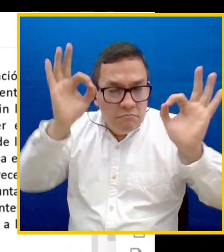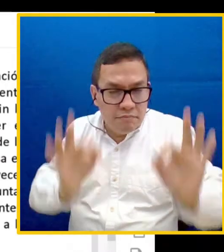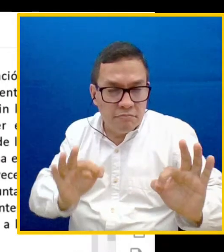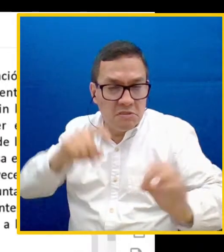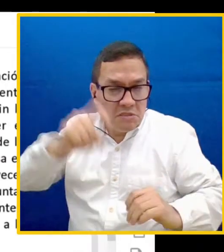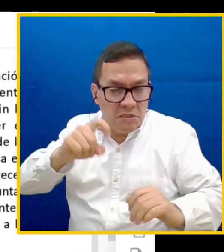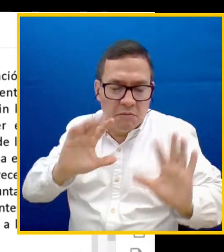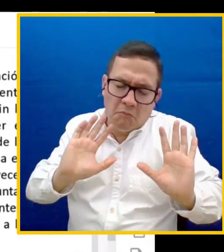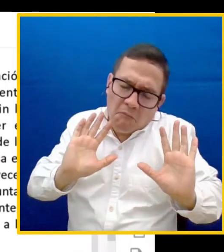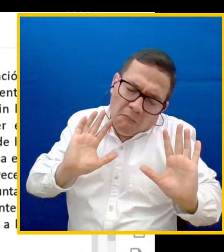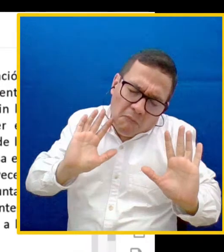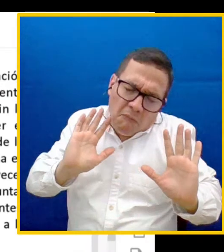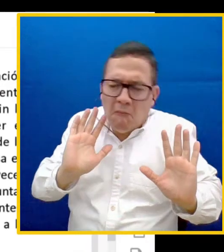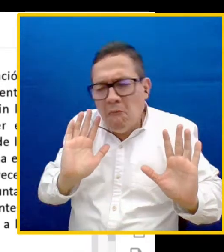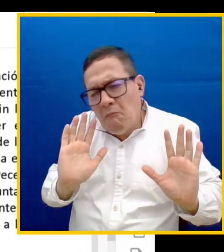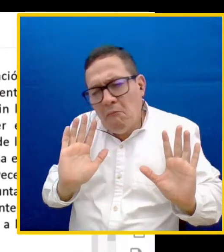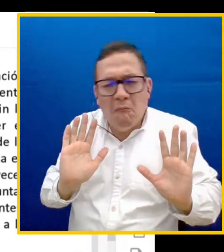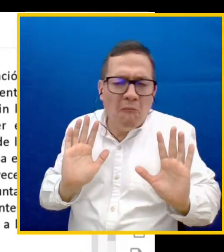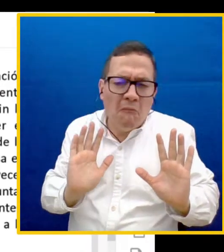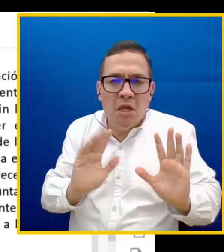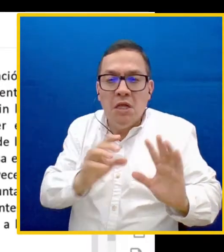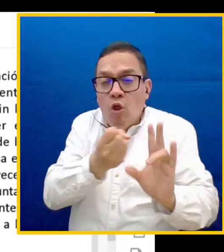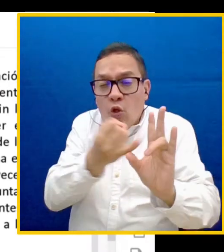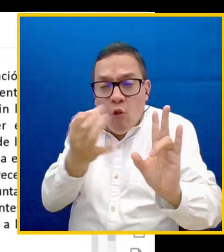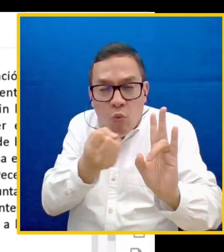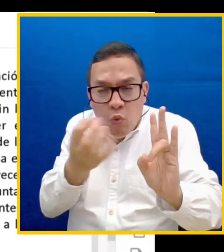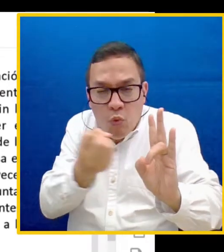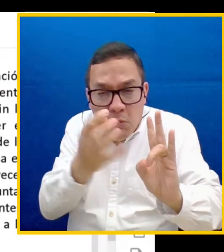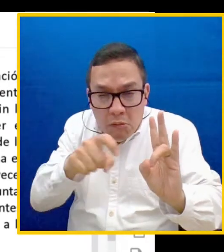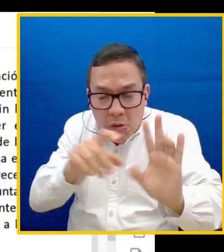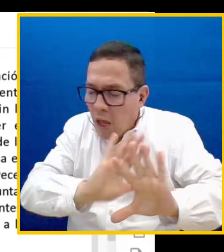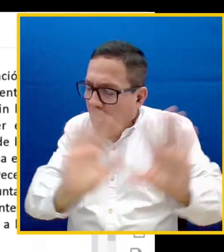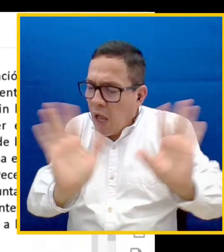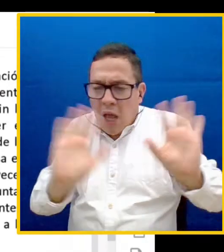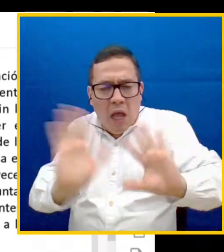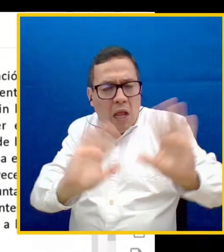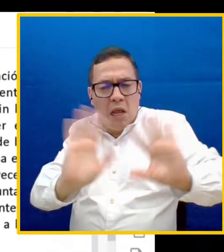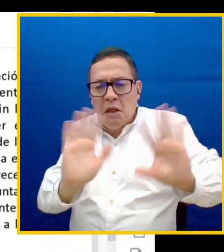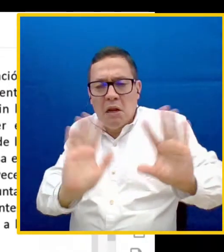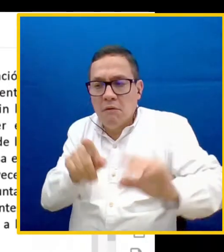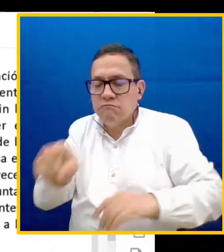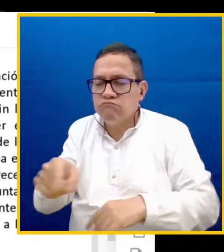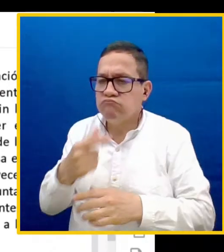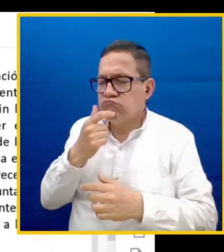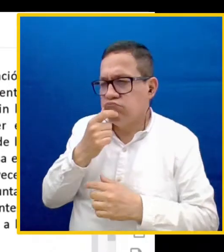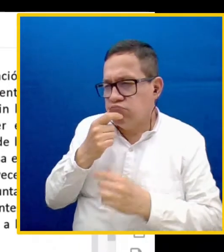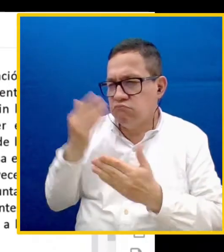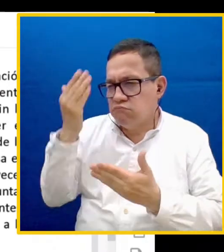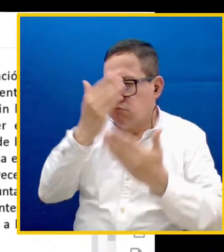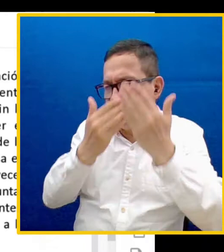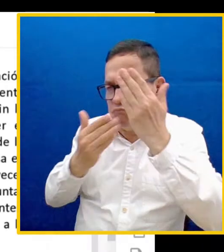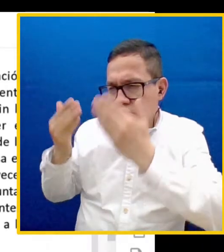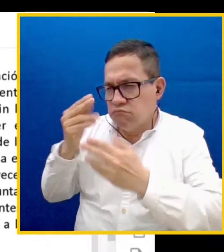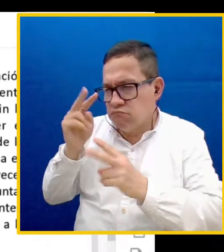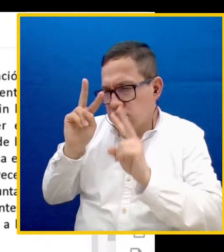lo tanto, sin la necesidad de números para sostener el desarrollo y las conclusiones respecto de lo